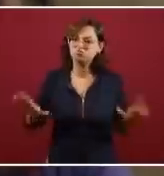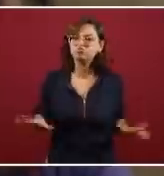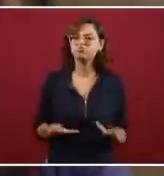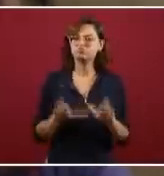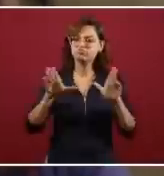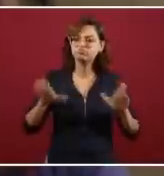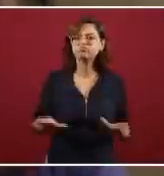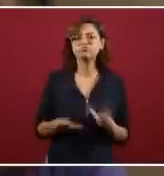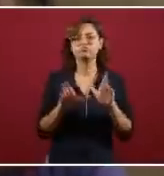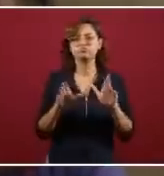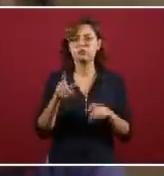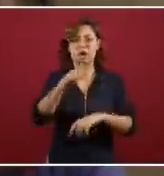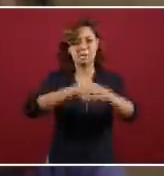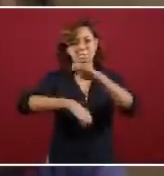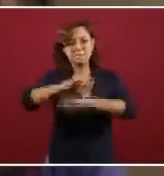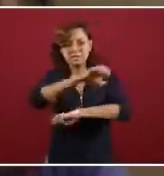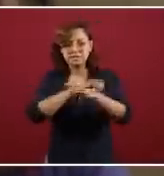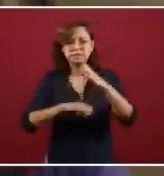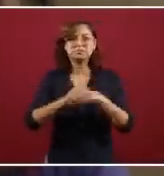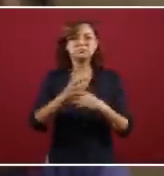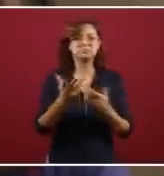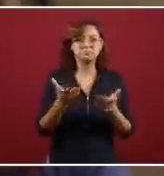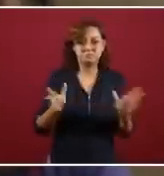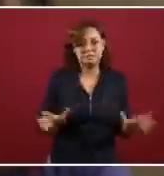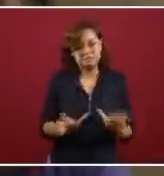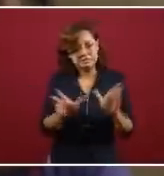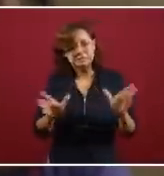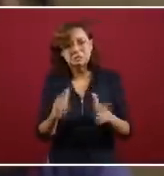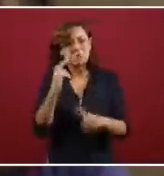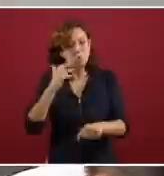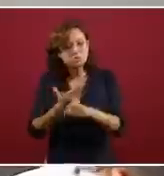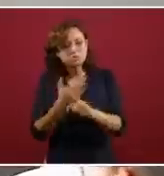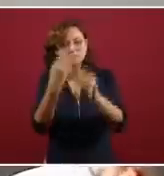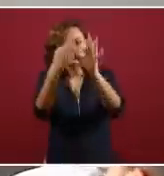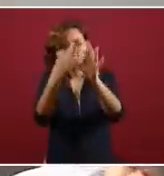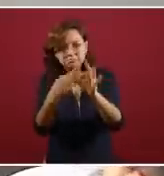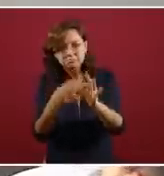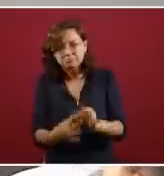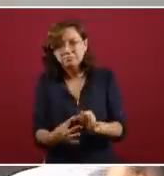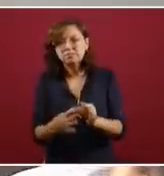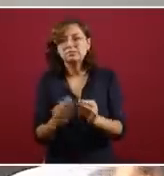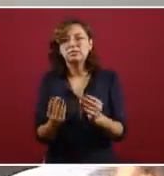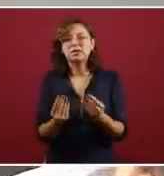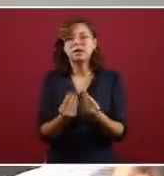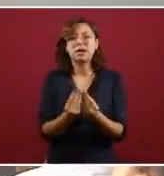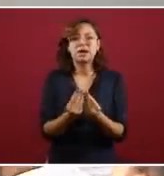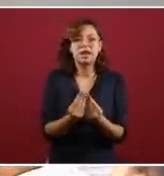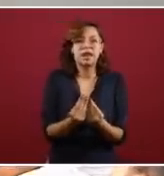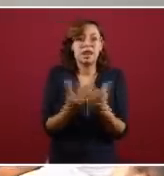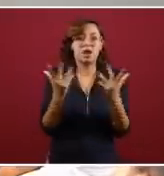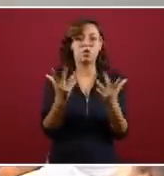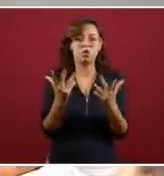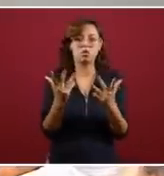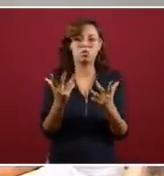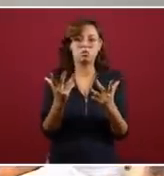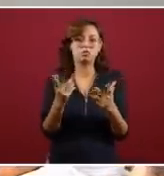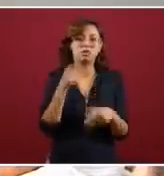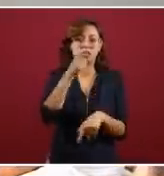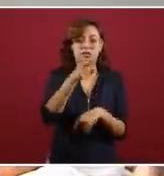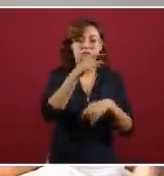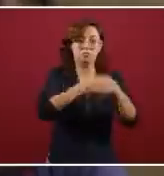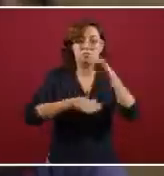tipo de acciones por parte de las empresas? Siempre y cuando se considere que la responsabilidad social